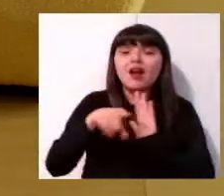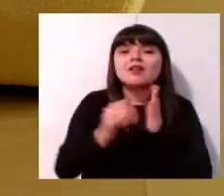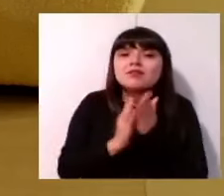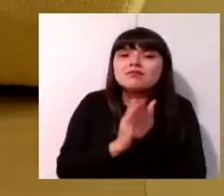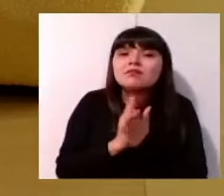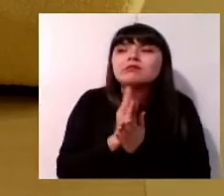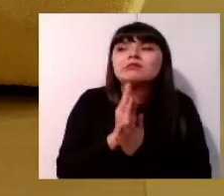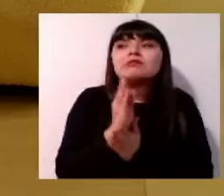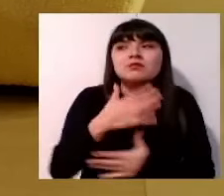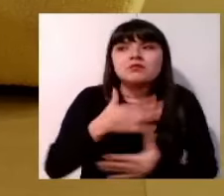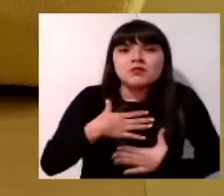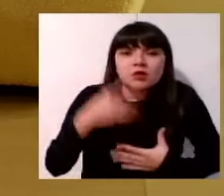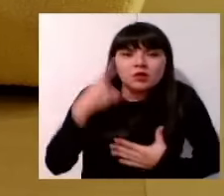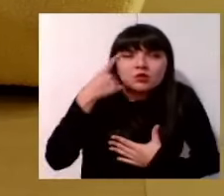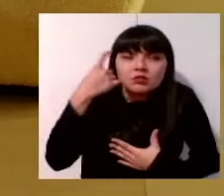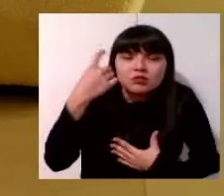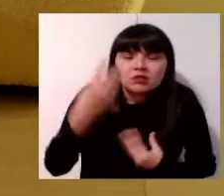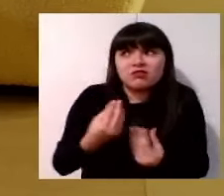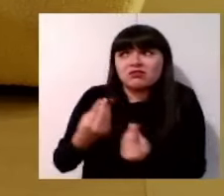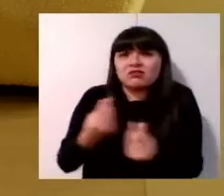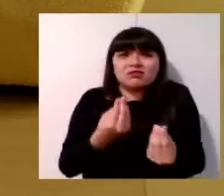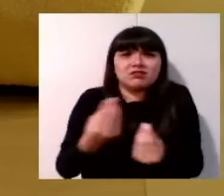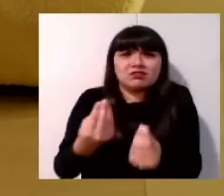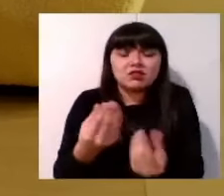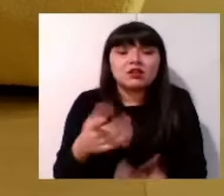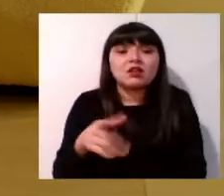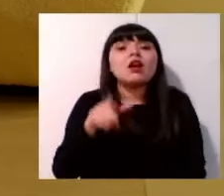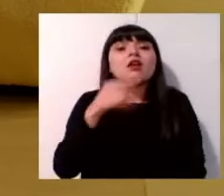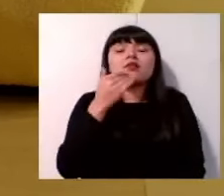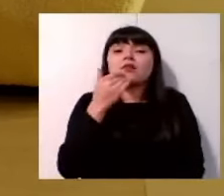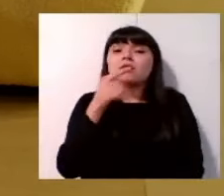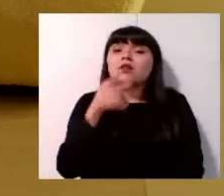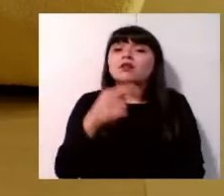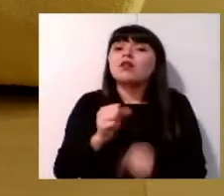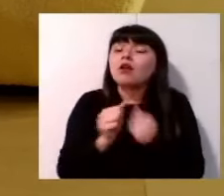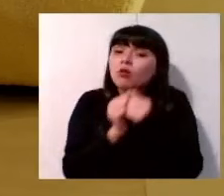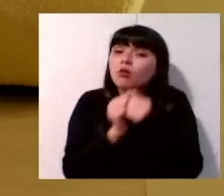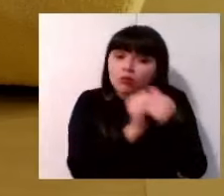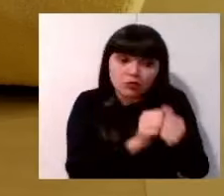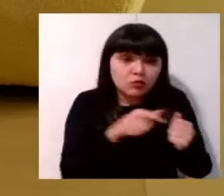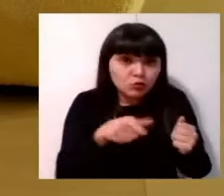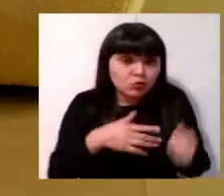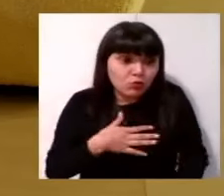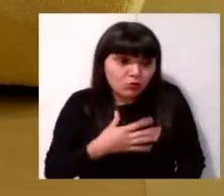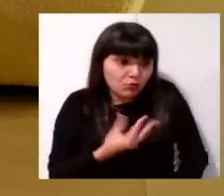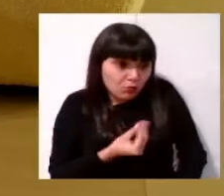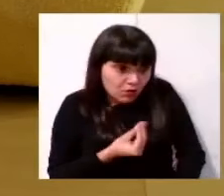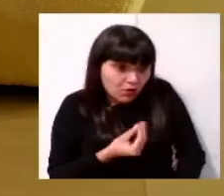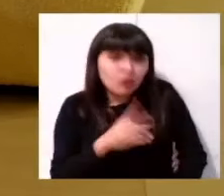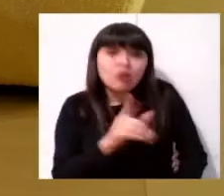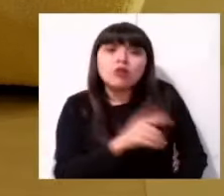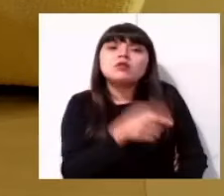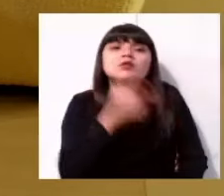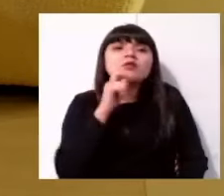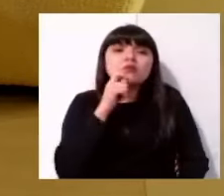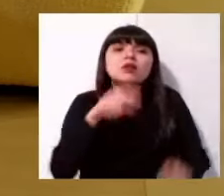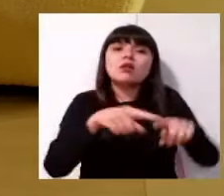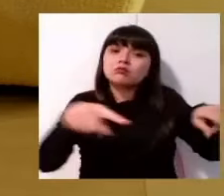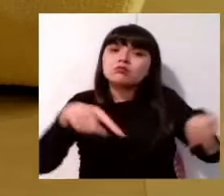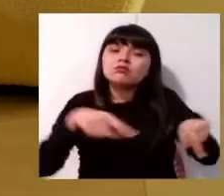importante entender eso en los niños, acompañarlos. Si un niño tiene miedo a dormir, hay que acompañarlo, no hay que minimizar eso, porque si no, ese